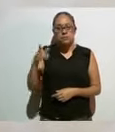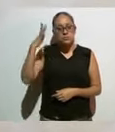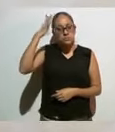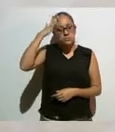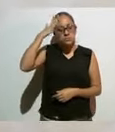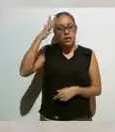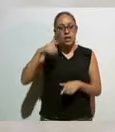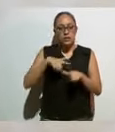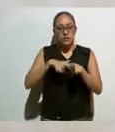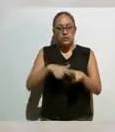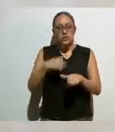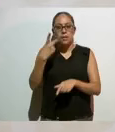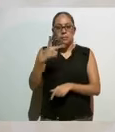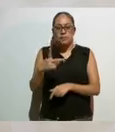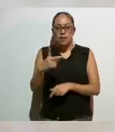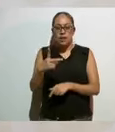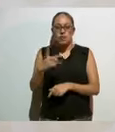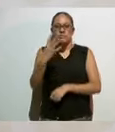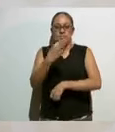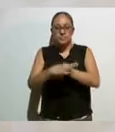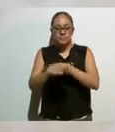tenía licencia